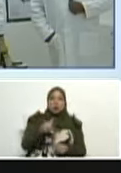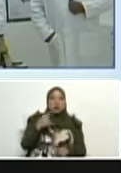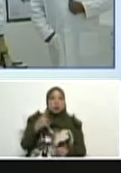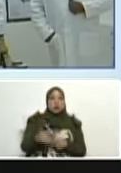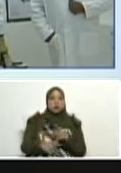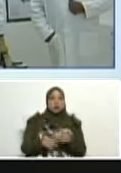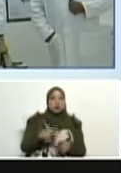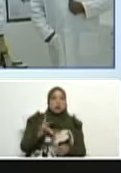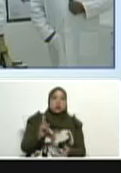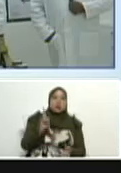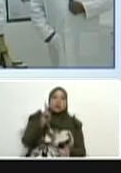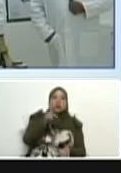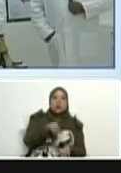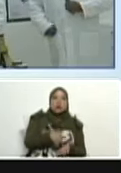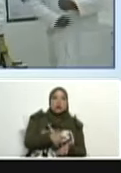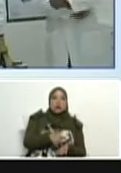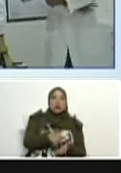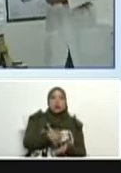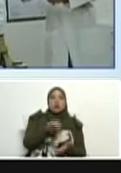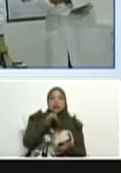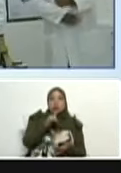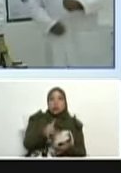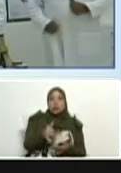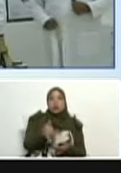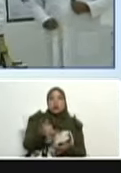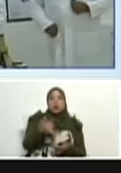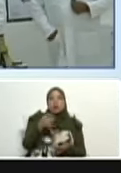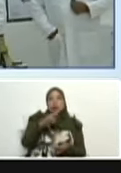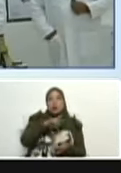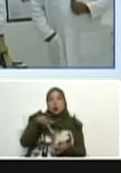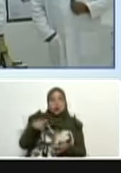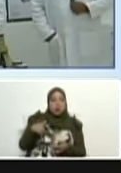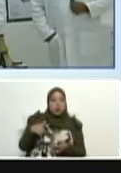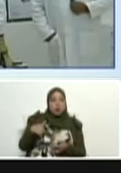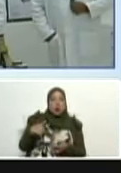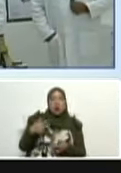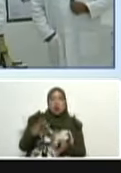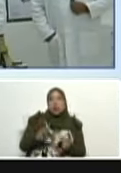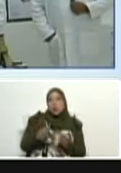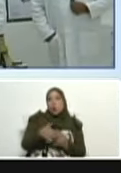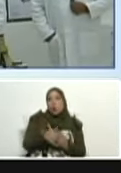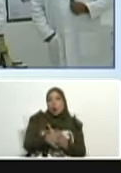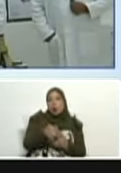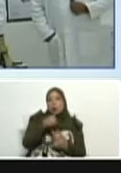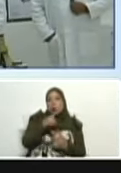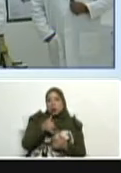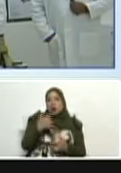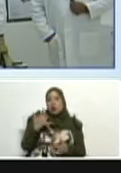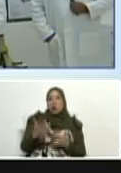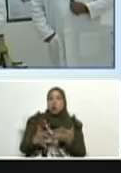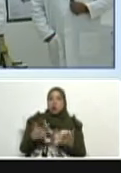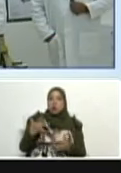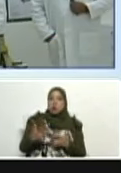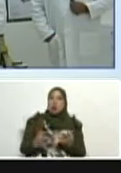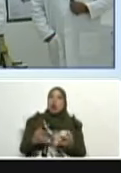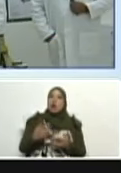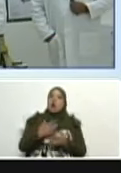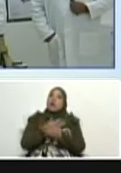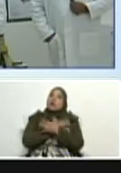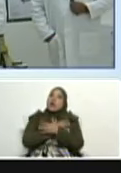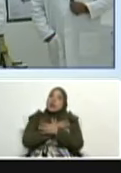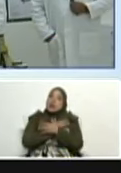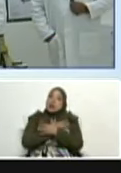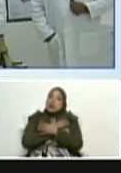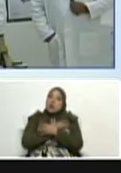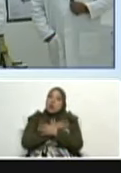fase aérea, que es la fase adulta, que se posa en las paredes, en las cortinas, debajo de las cobijas, ese que suena por los oídos a veces. Yo los felicito porque usted los ve, yo